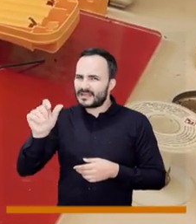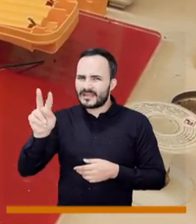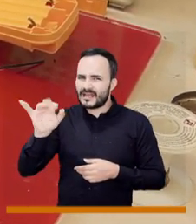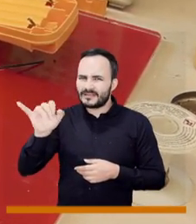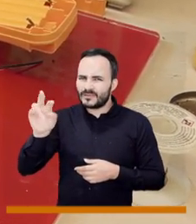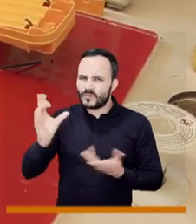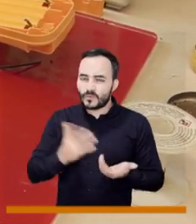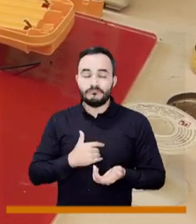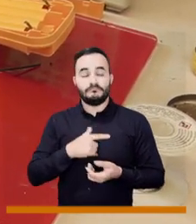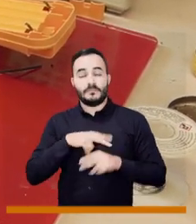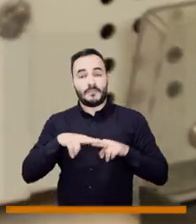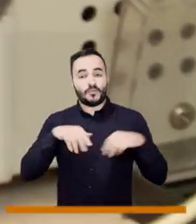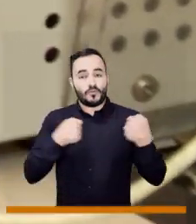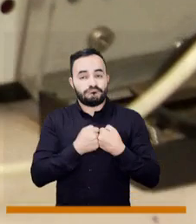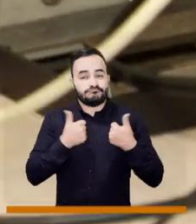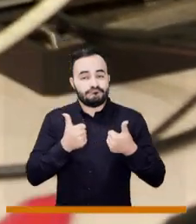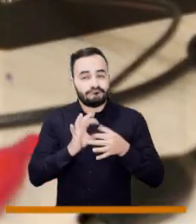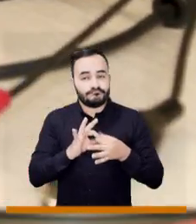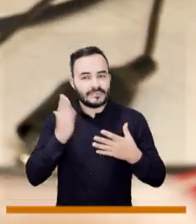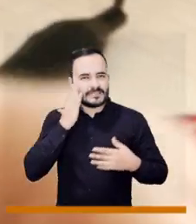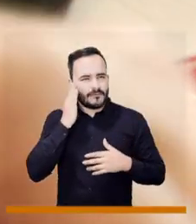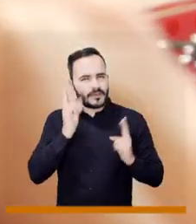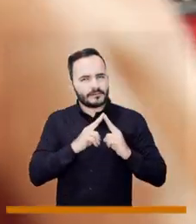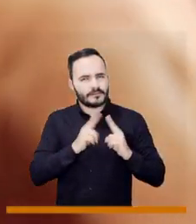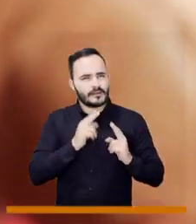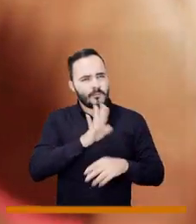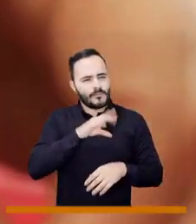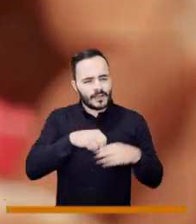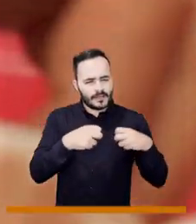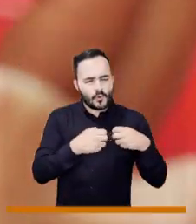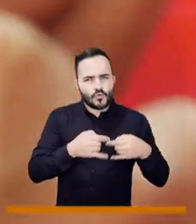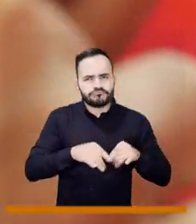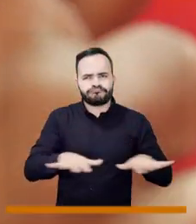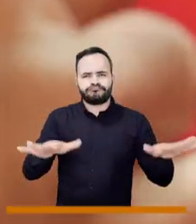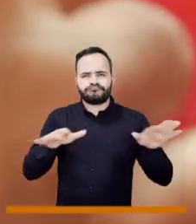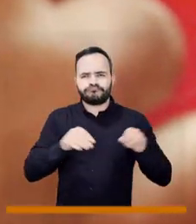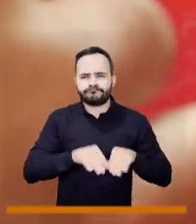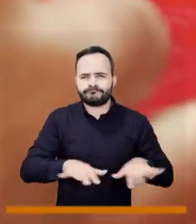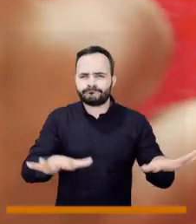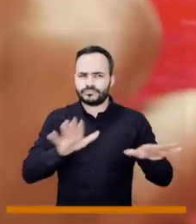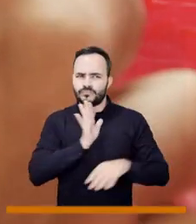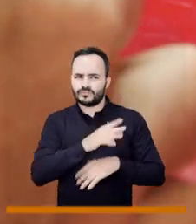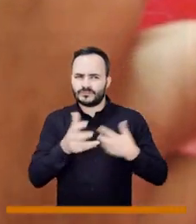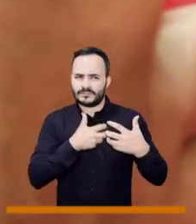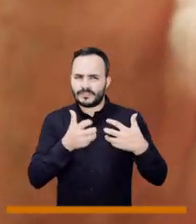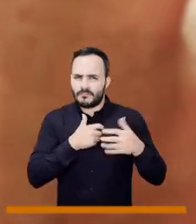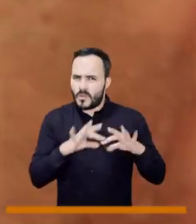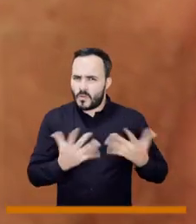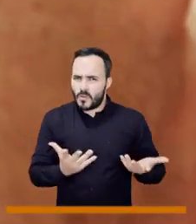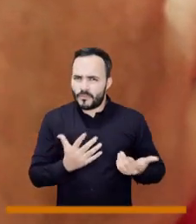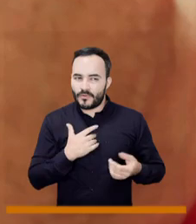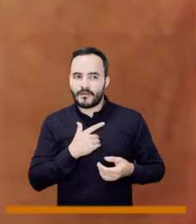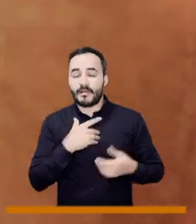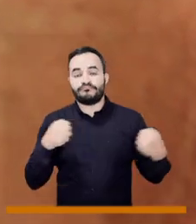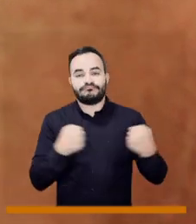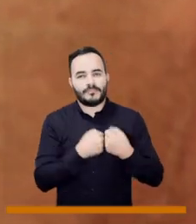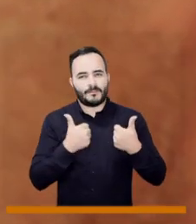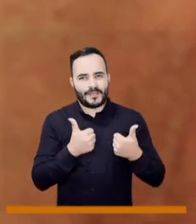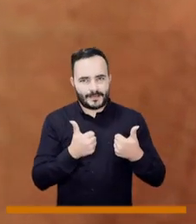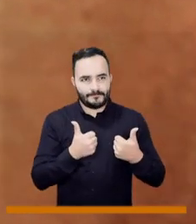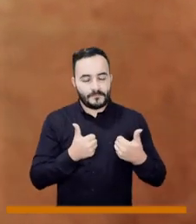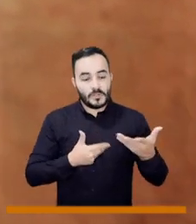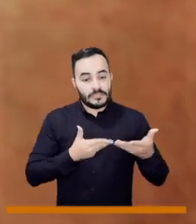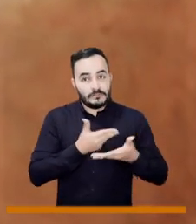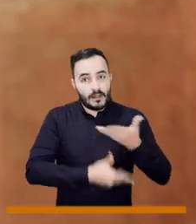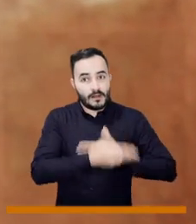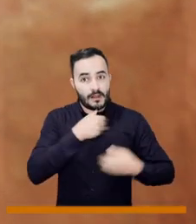nos ha permitido estudiar muy bien cómo se expande la infraestructura de suministro de energía para los sistemas multimodales de transporte. Sí. Y en esa línea se desarrolló un